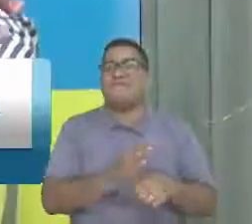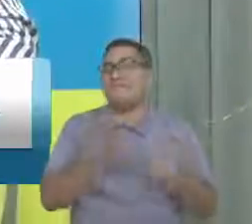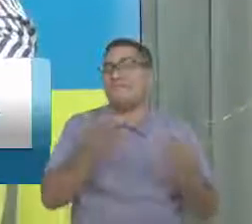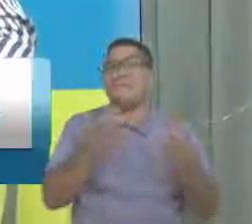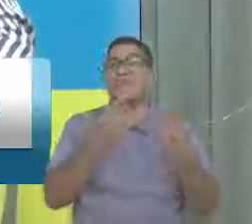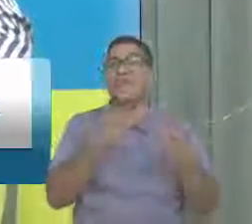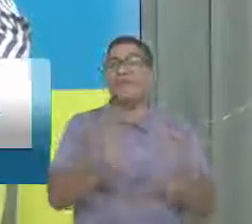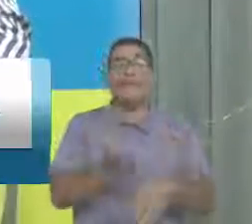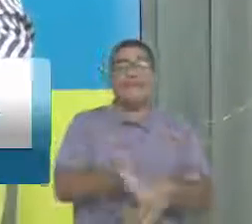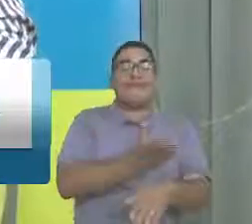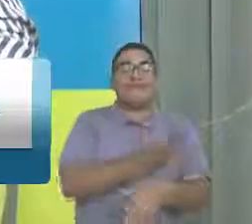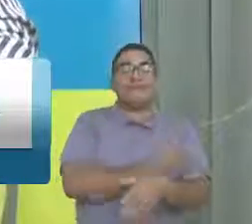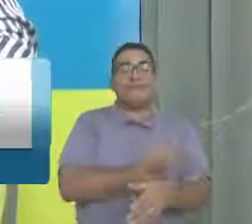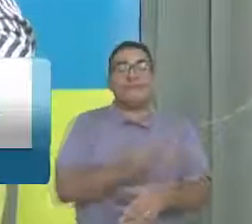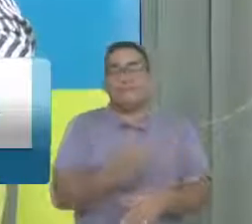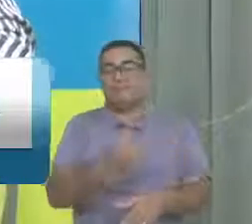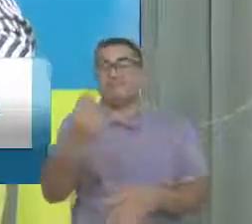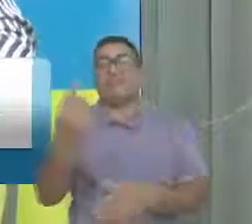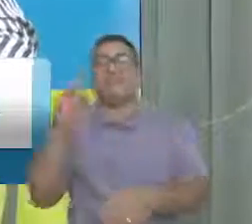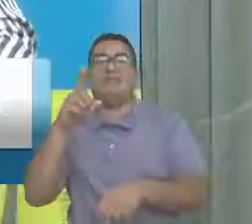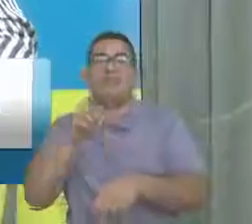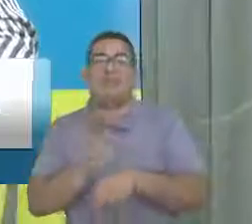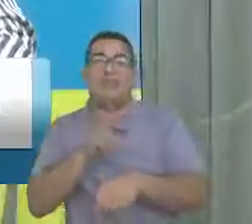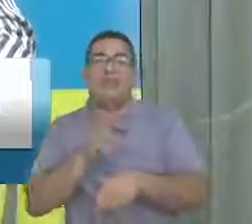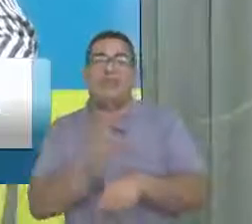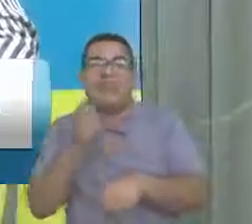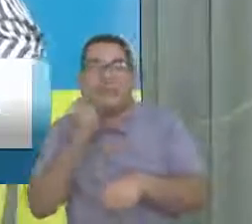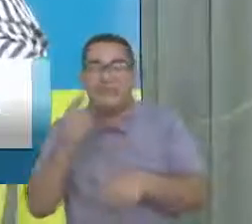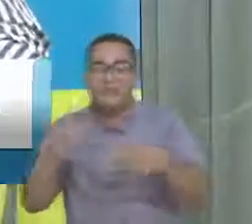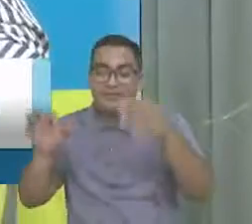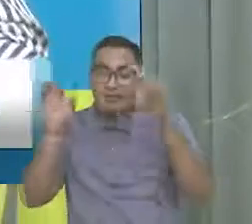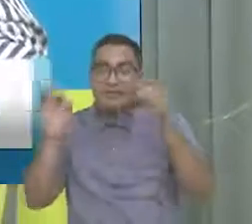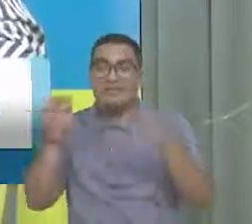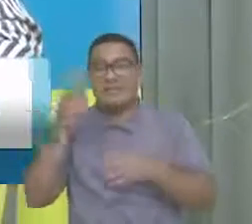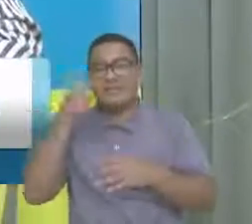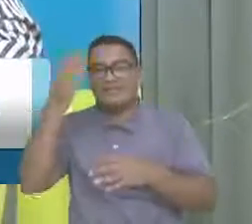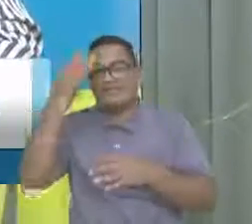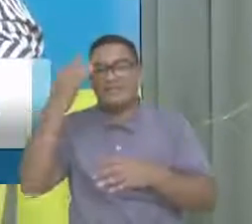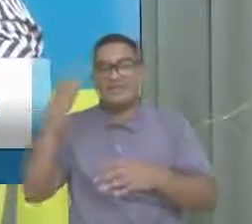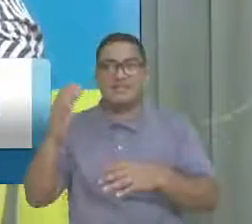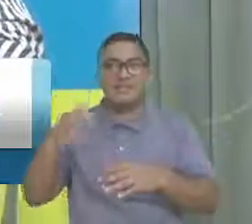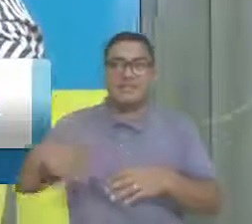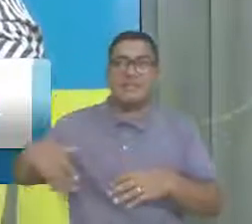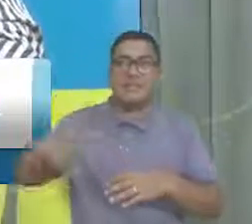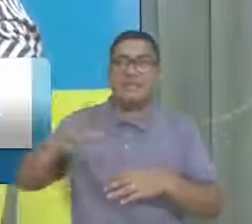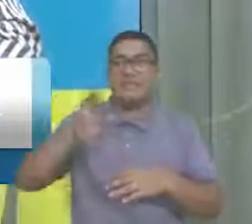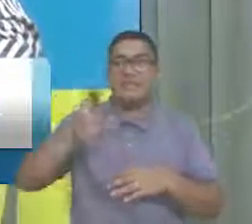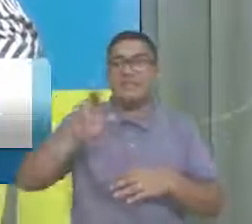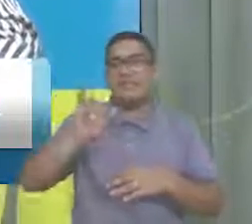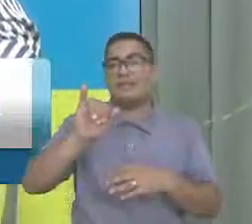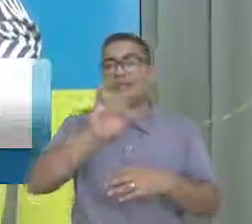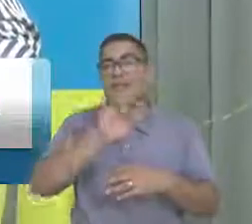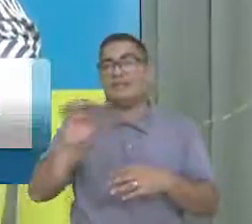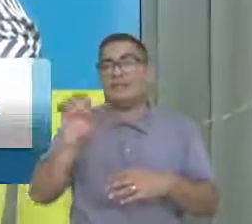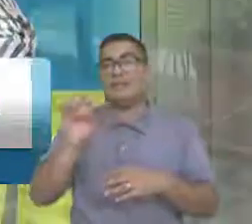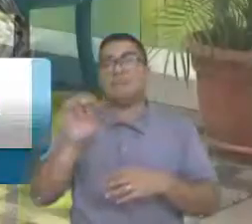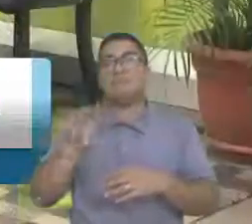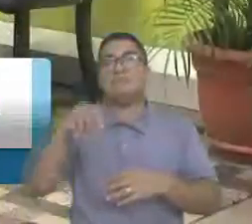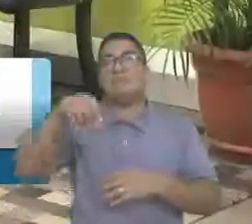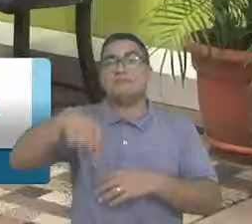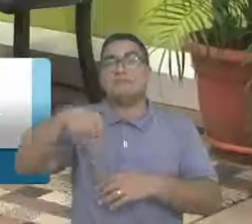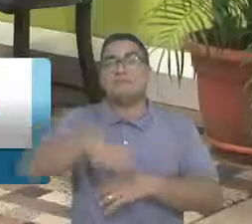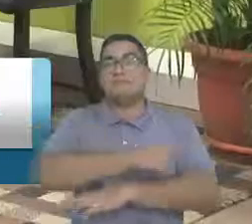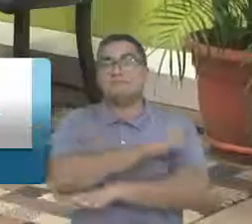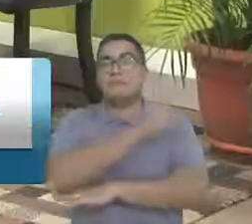Pero realmente los que tenemos la culpa somos nosotros, porque no acudimos a hacernos una prueba rápida. Precisamente hoy estaban haciendo